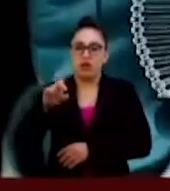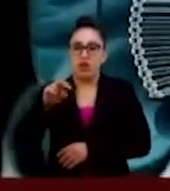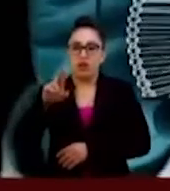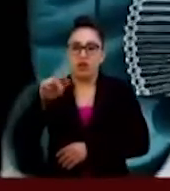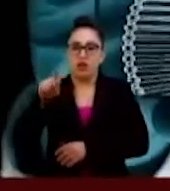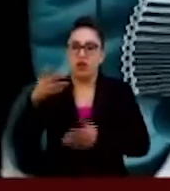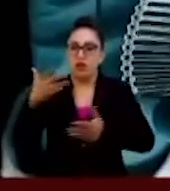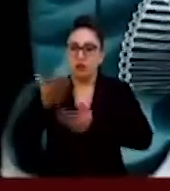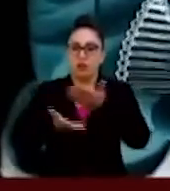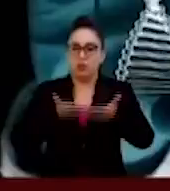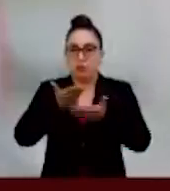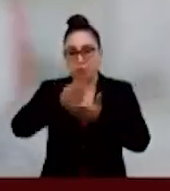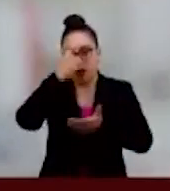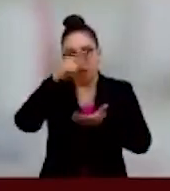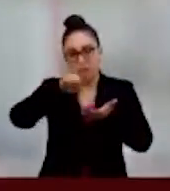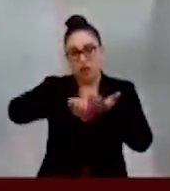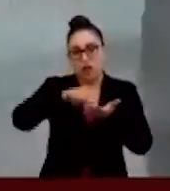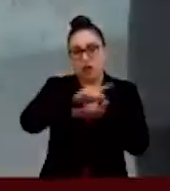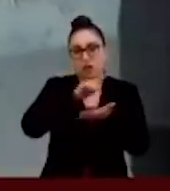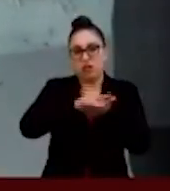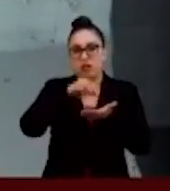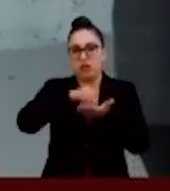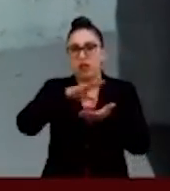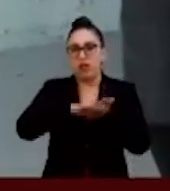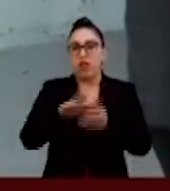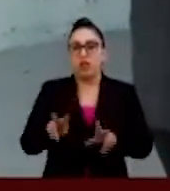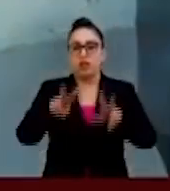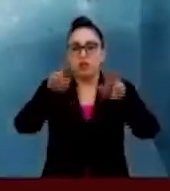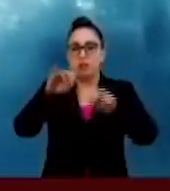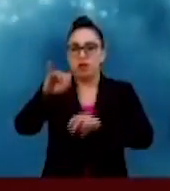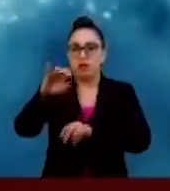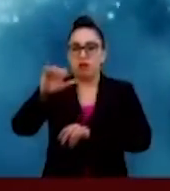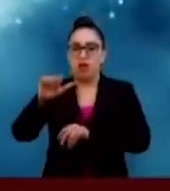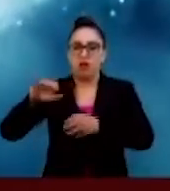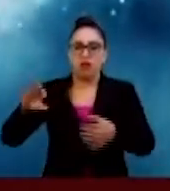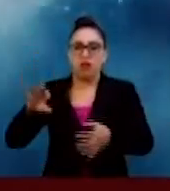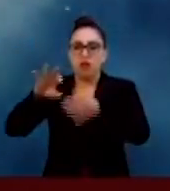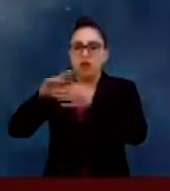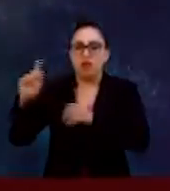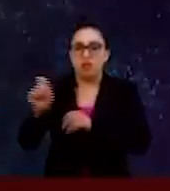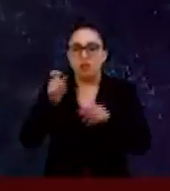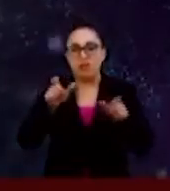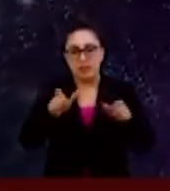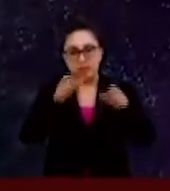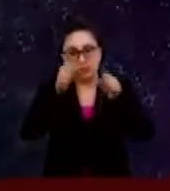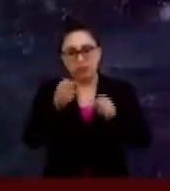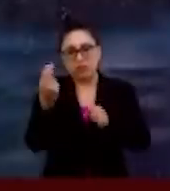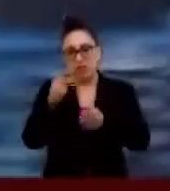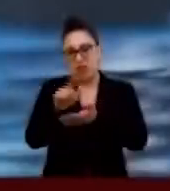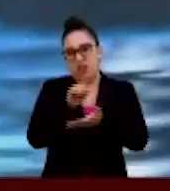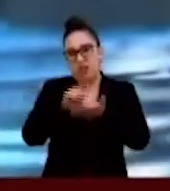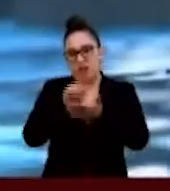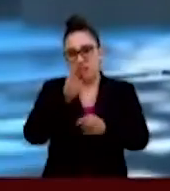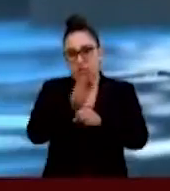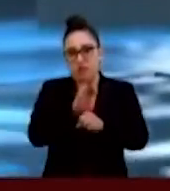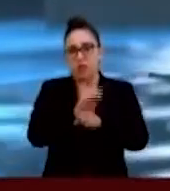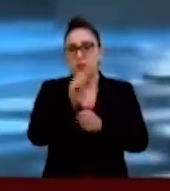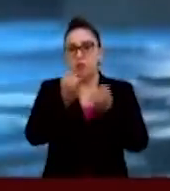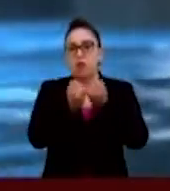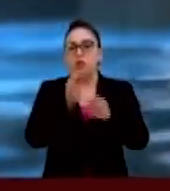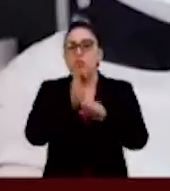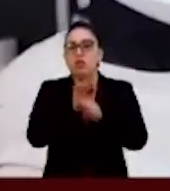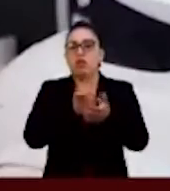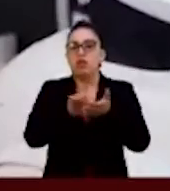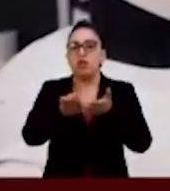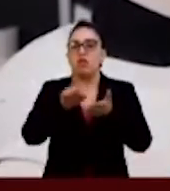de regular la inteligencia artificial, la redacción de una ley sobre ciberseguridad, así como el fortalecimiento de los derechos digitales.